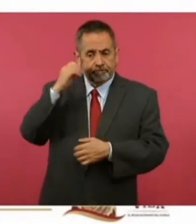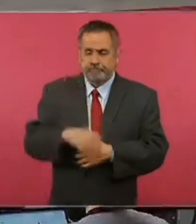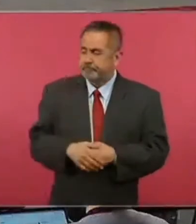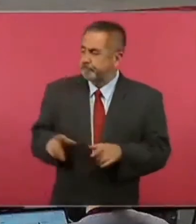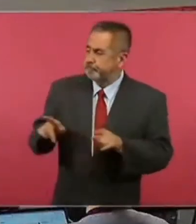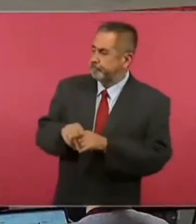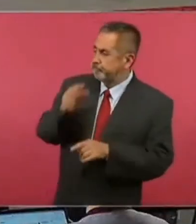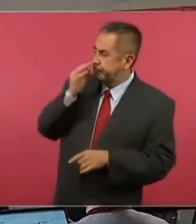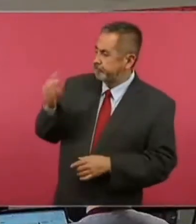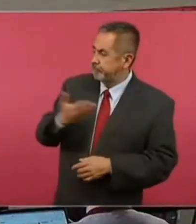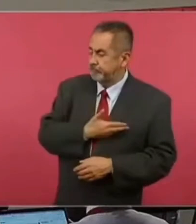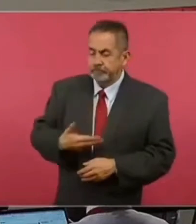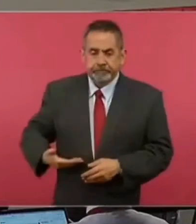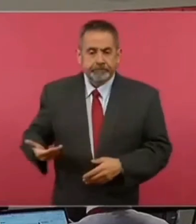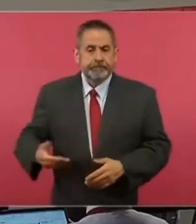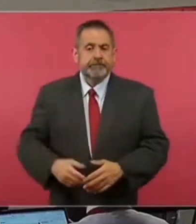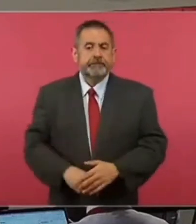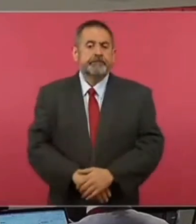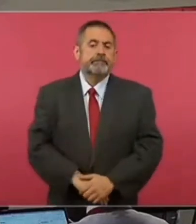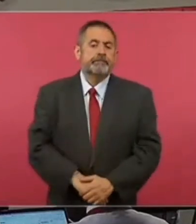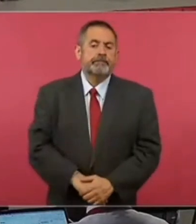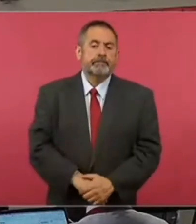Muchas gracias